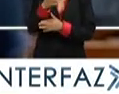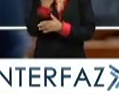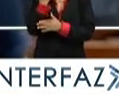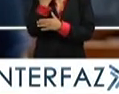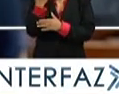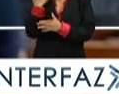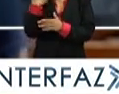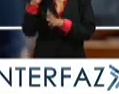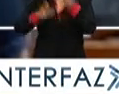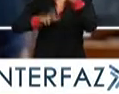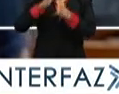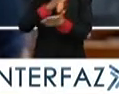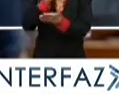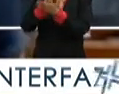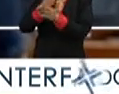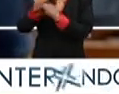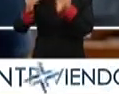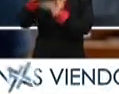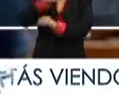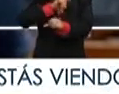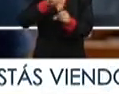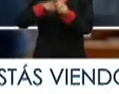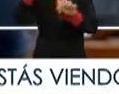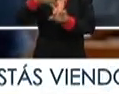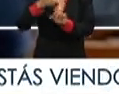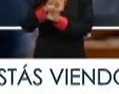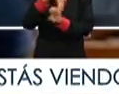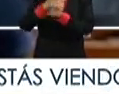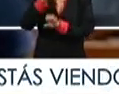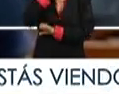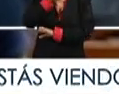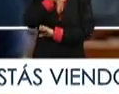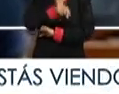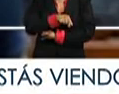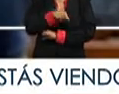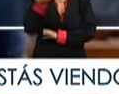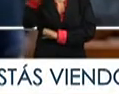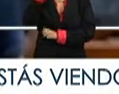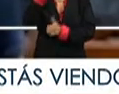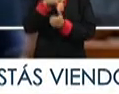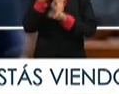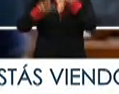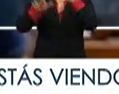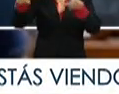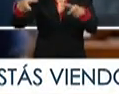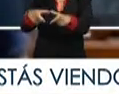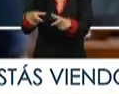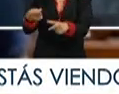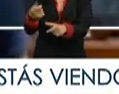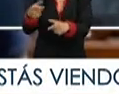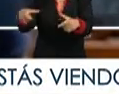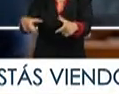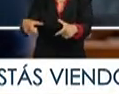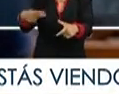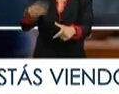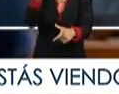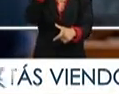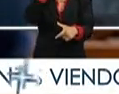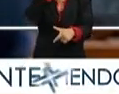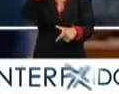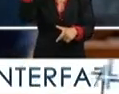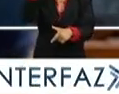Escuela Normal Superior de Especialidades del estado de Jalisco. Es una normal muy pequeña, pero está muy